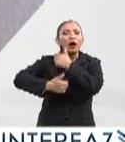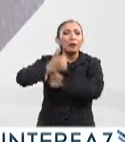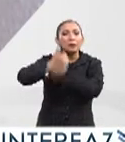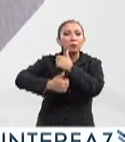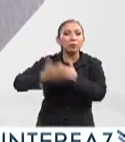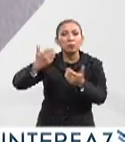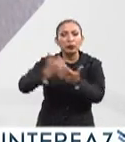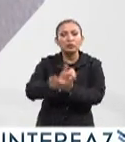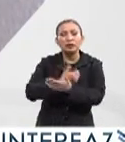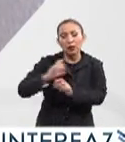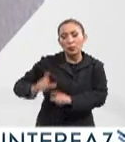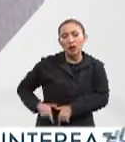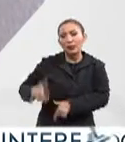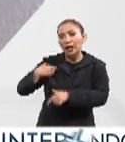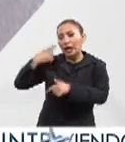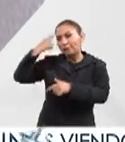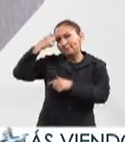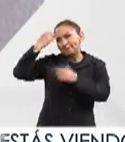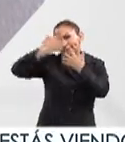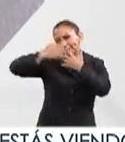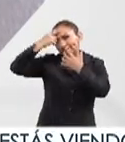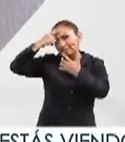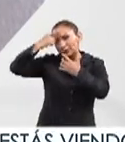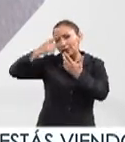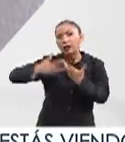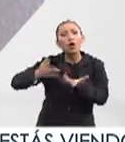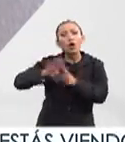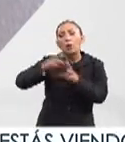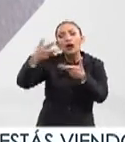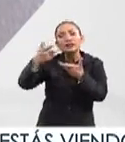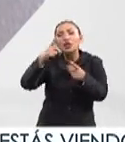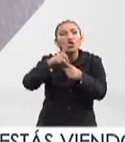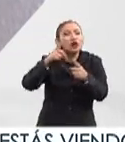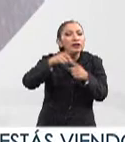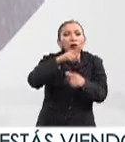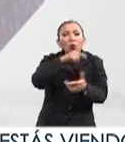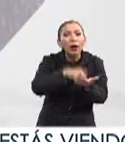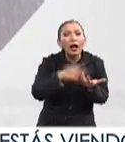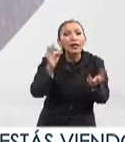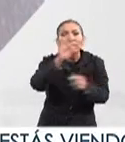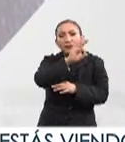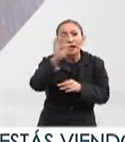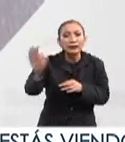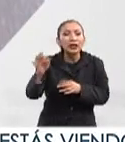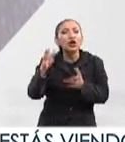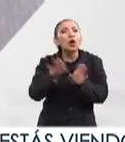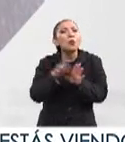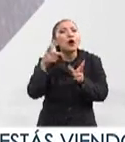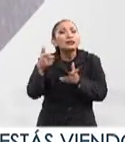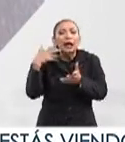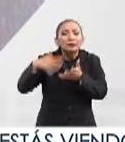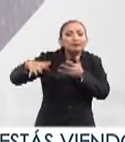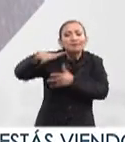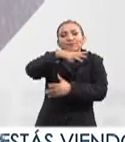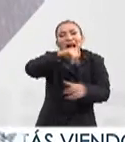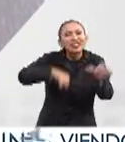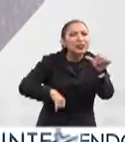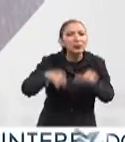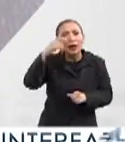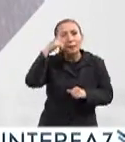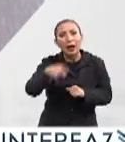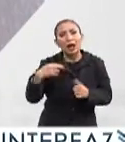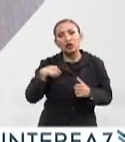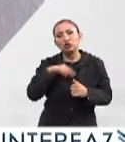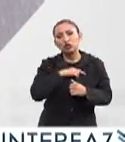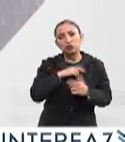de Cálculo Mental. Platícanos de cómo se va a desarrollar, en dónde y las fechas y cómo va a estar esta dinámica, pues para